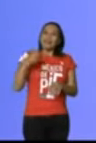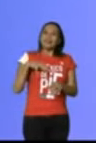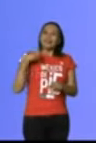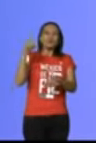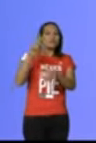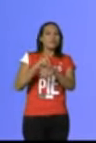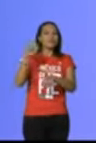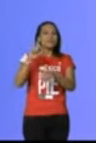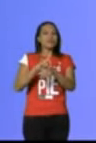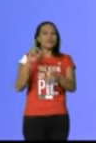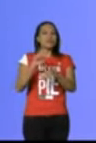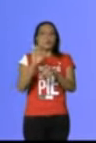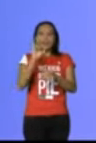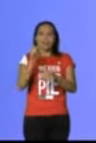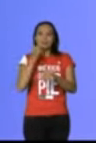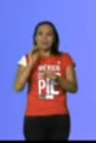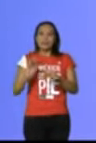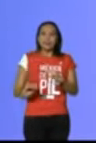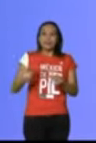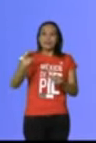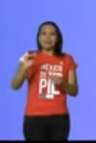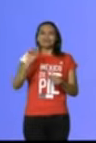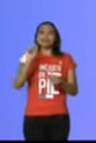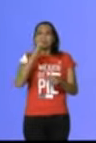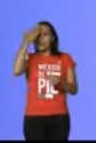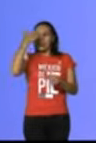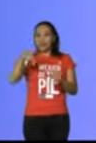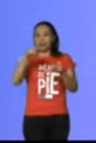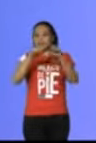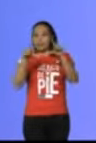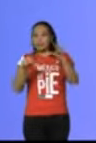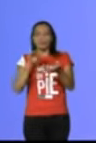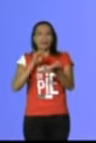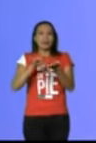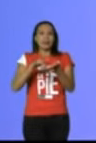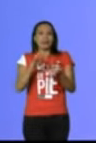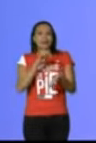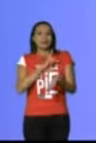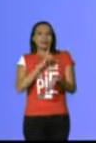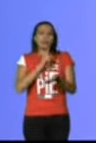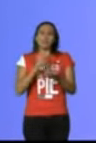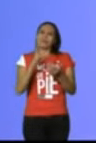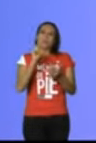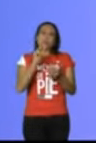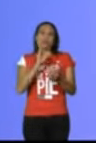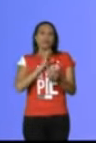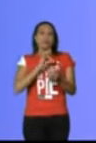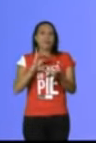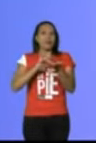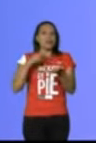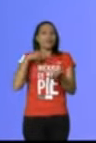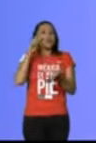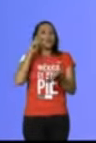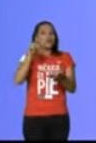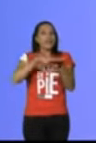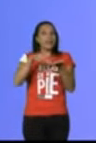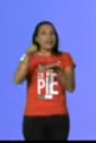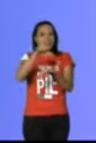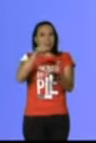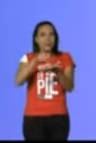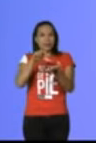días, cuando crezca va a saber que su país lo apoyó, que no lo dejamos solo. Lo que yo vi en el CRIT fue